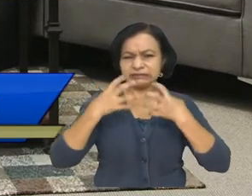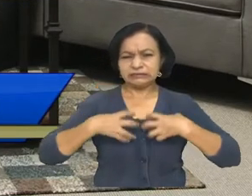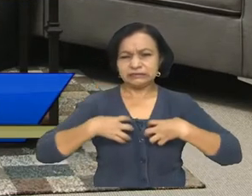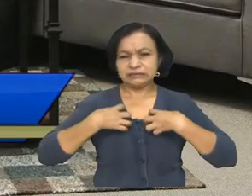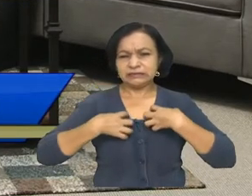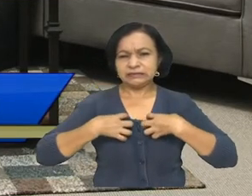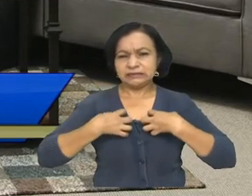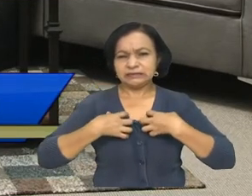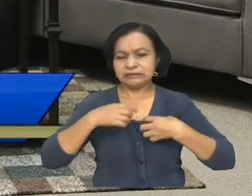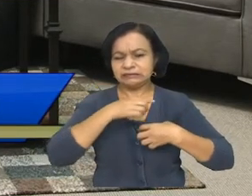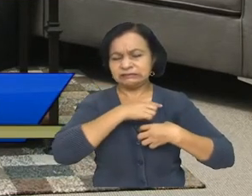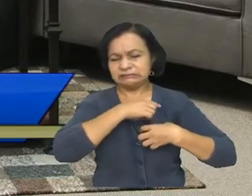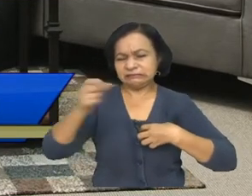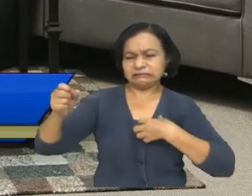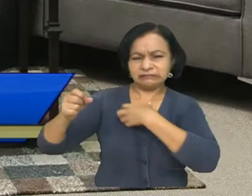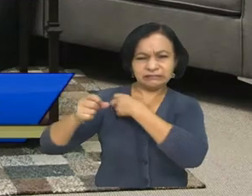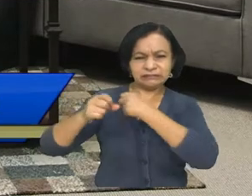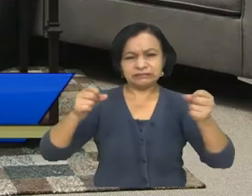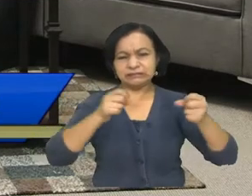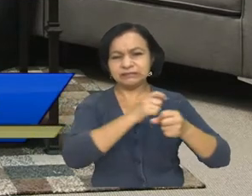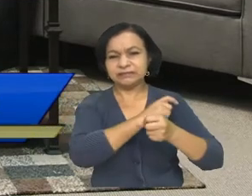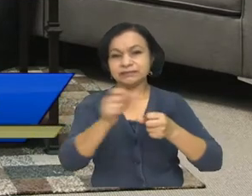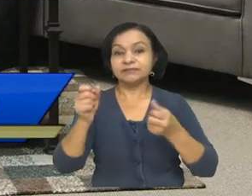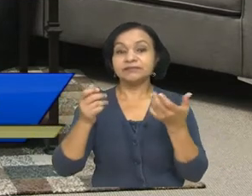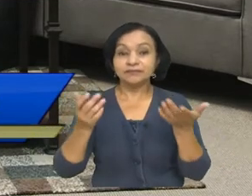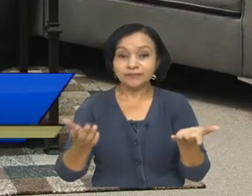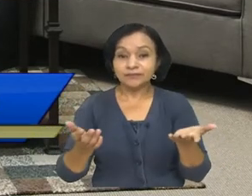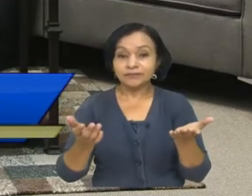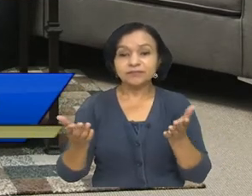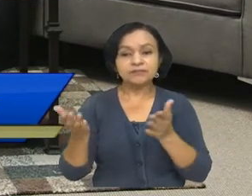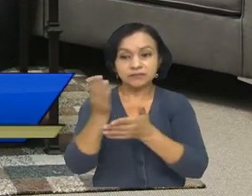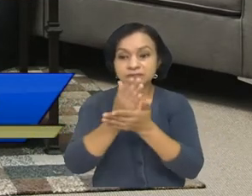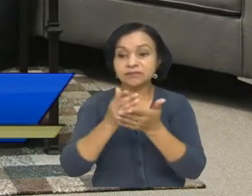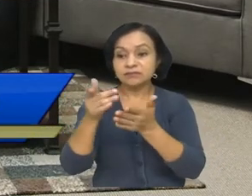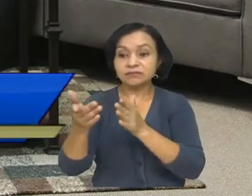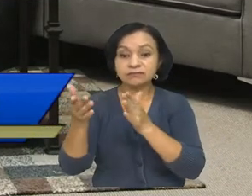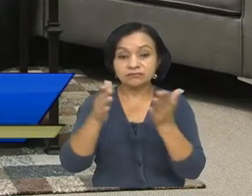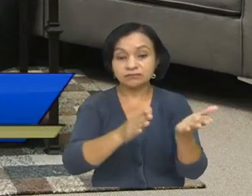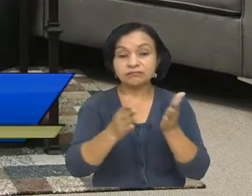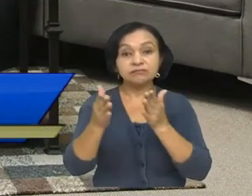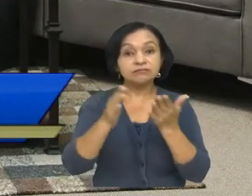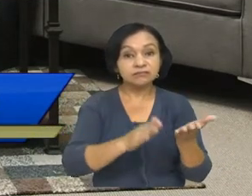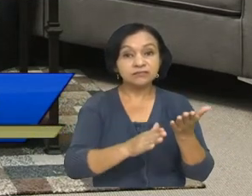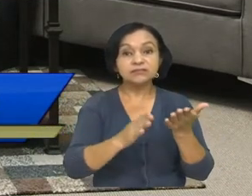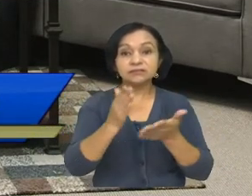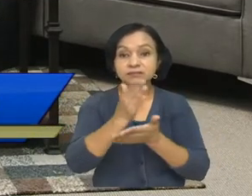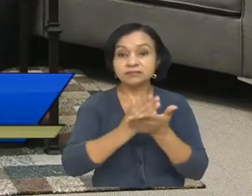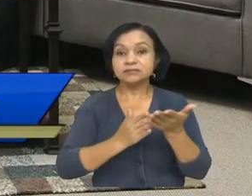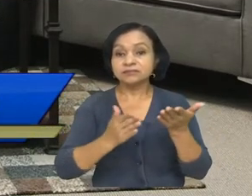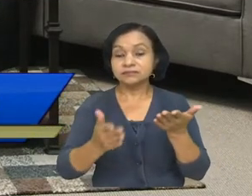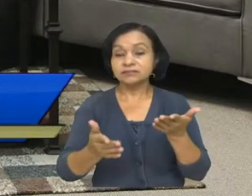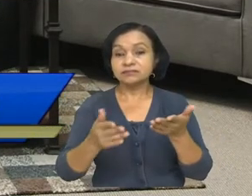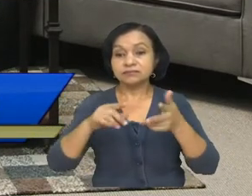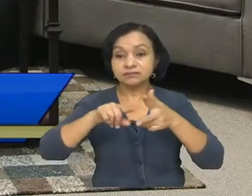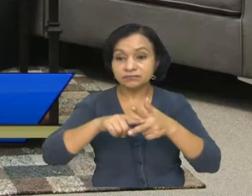las agujas, varios se murieron, y después comenzó toda la parte esa de que la Cruz Roja Internacional,